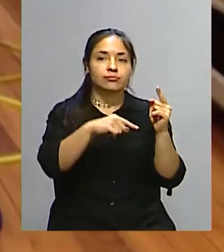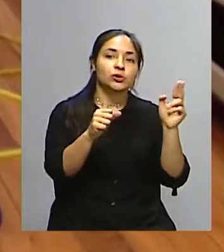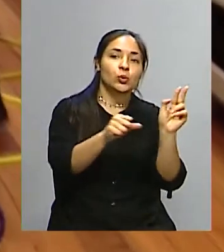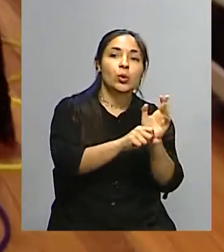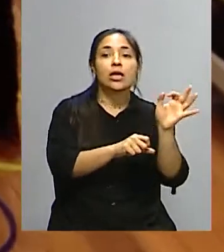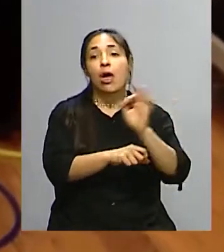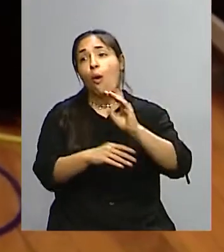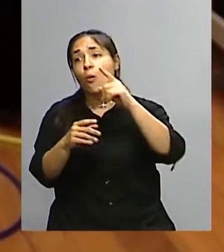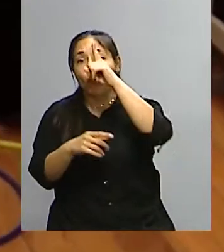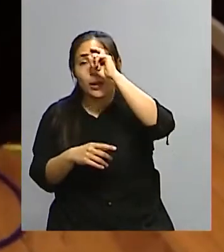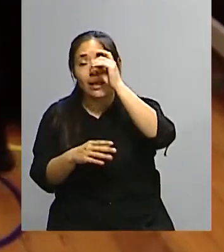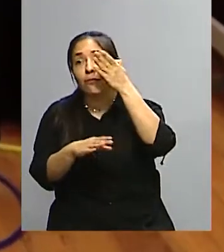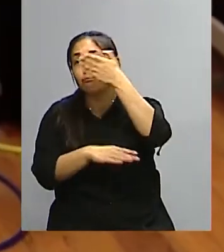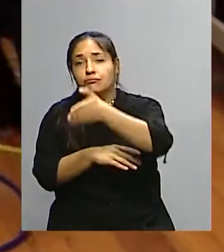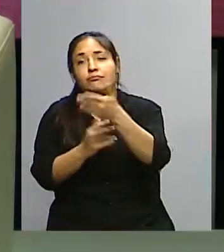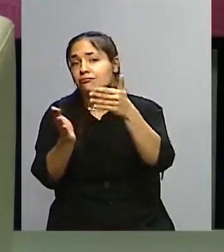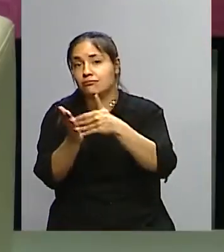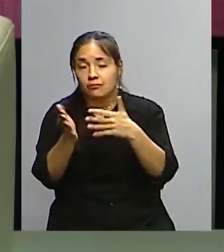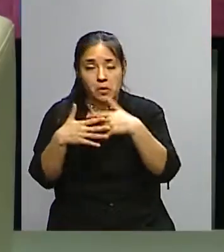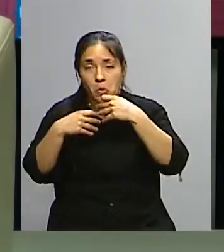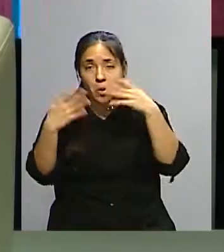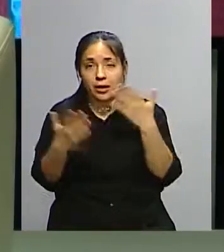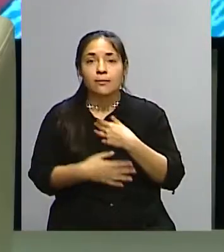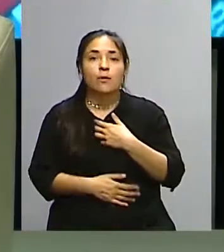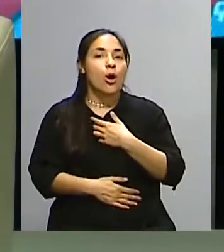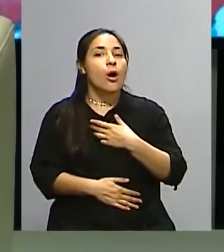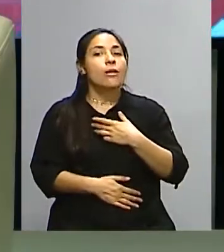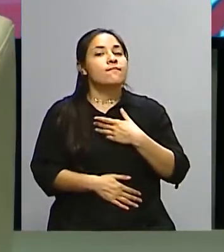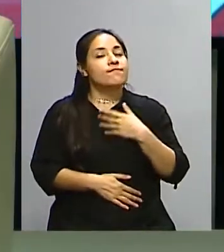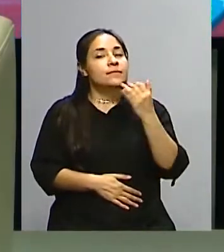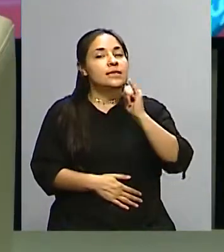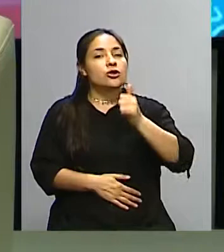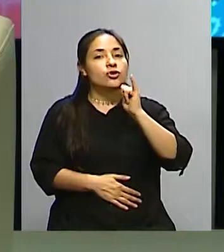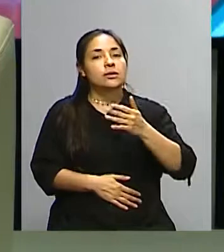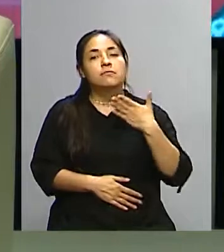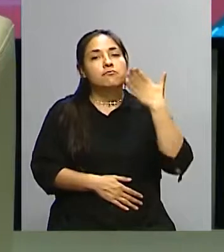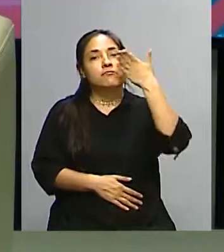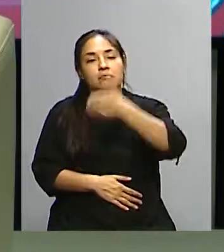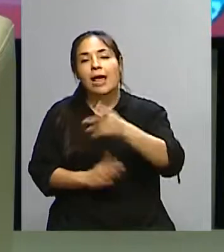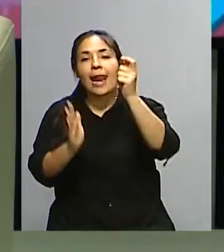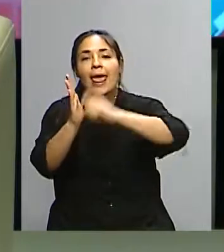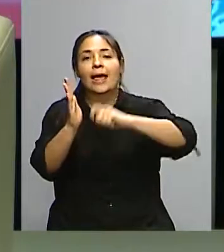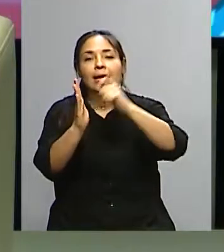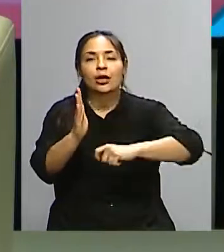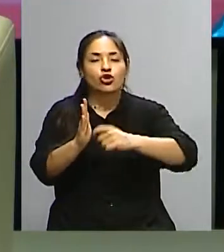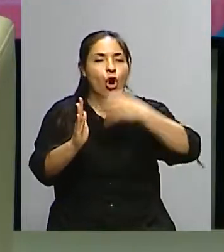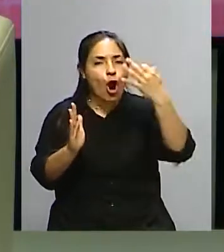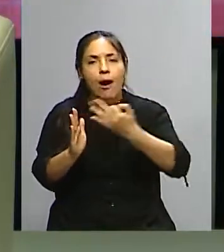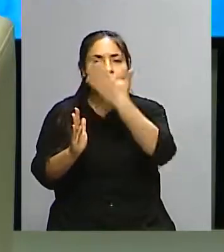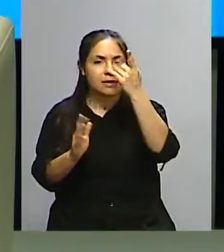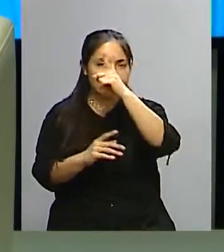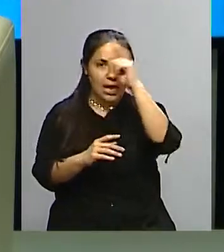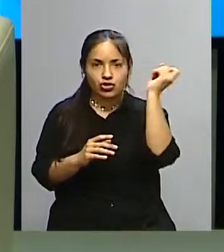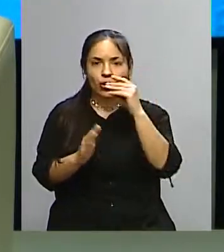residencia, recurra a los organismos oficiales. Hay un sistema de registro de cuidadoras a nivel nacional